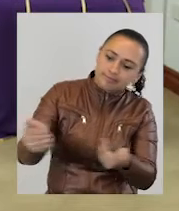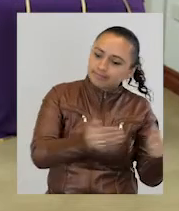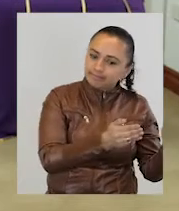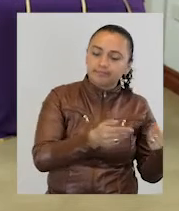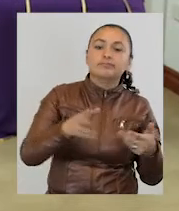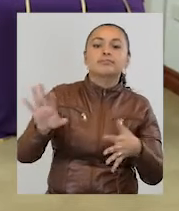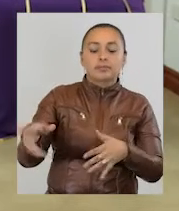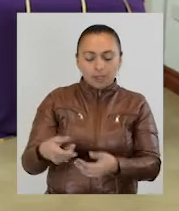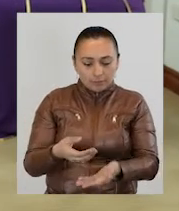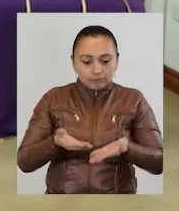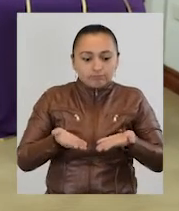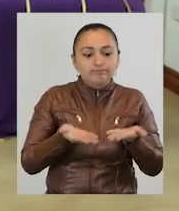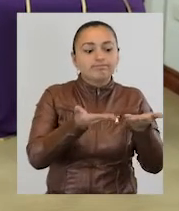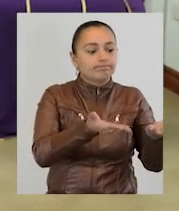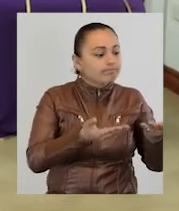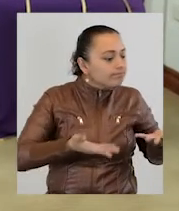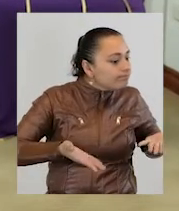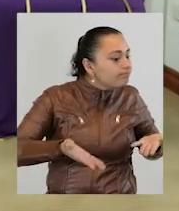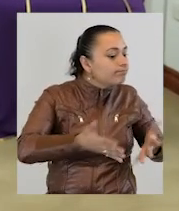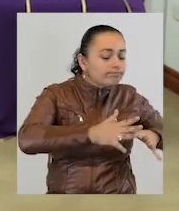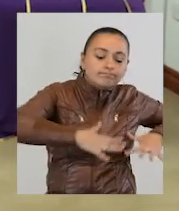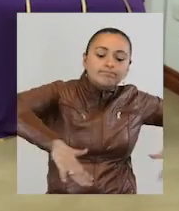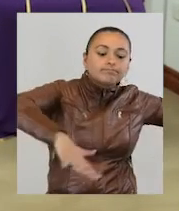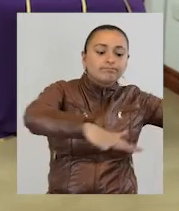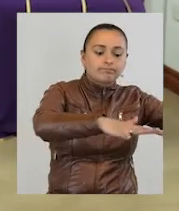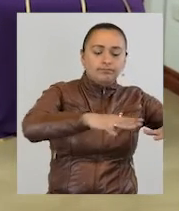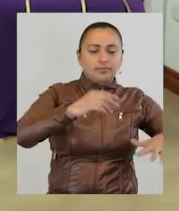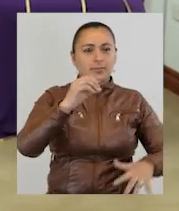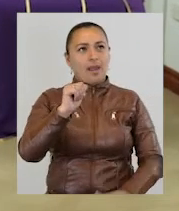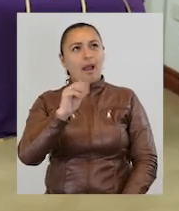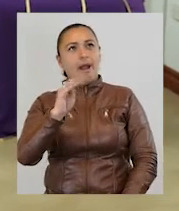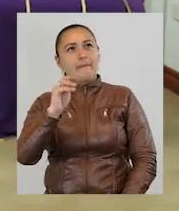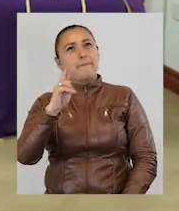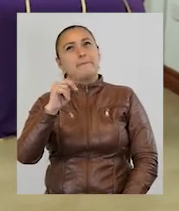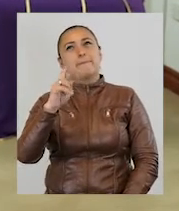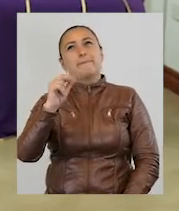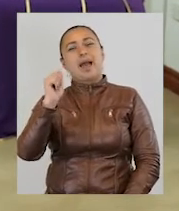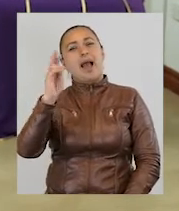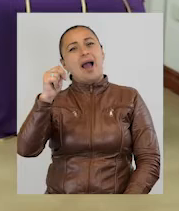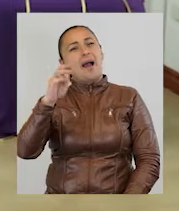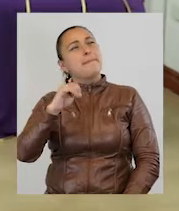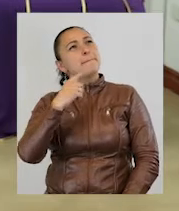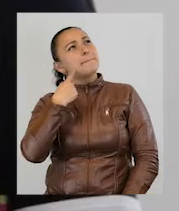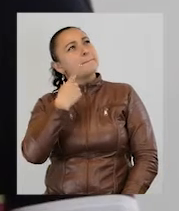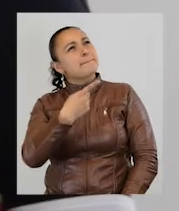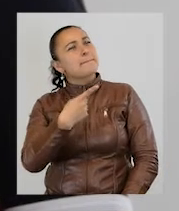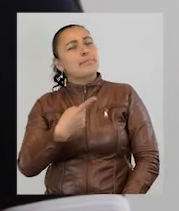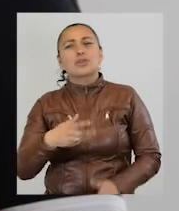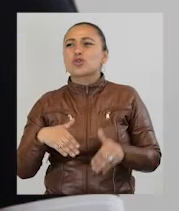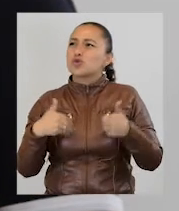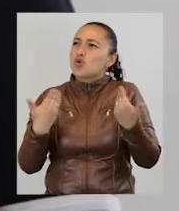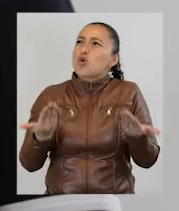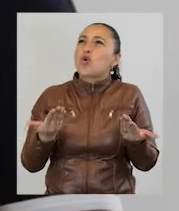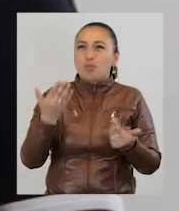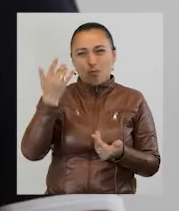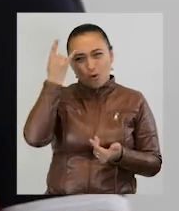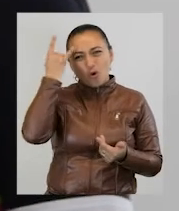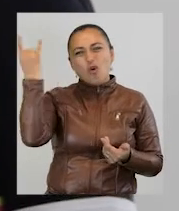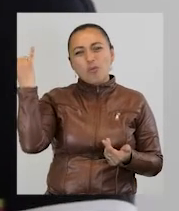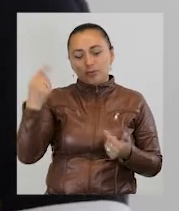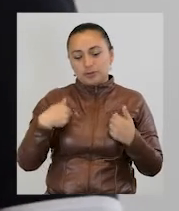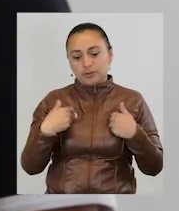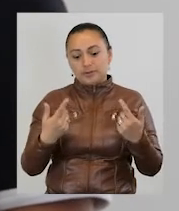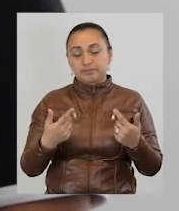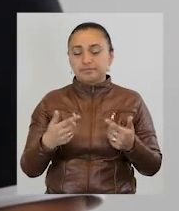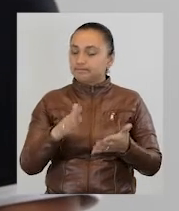caldeos para entregarte en posesión esta tierra. Abraham replicó: Señor Dios, ¿cómo sabré que voy a poseerla?